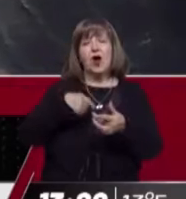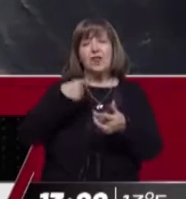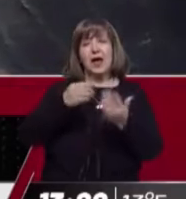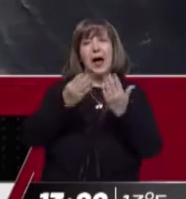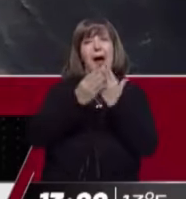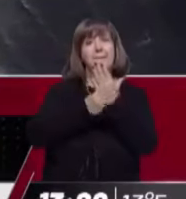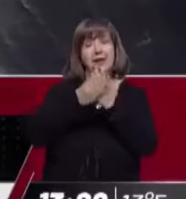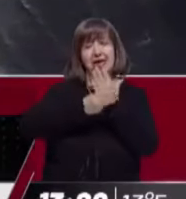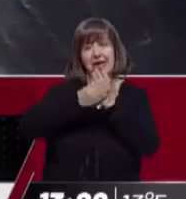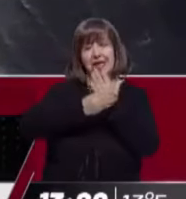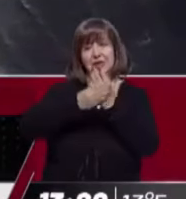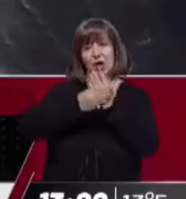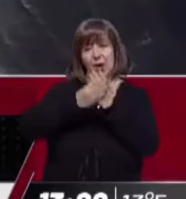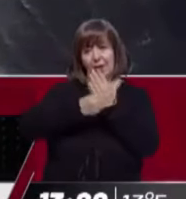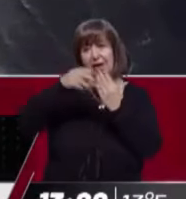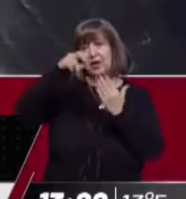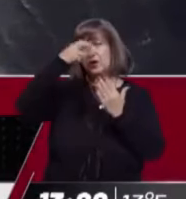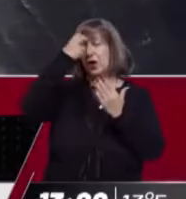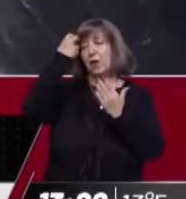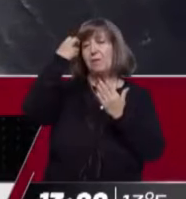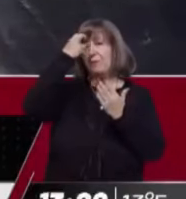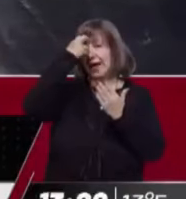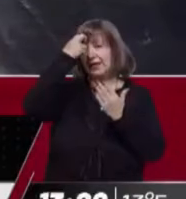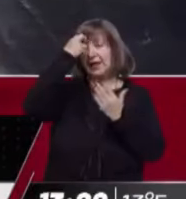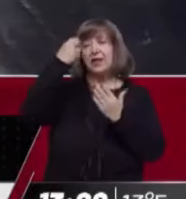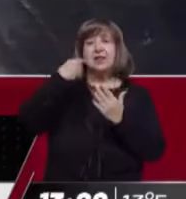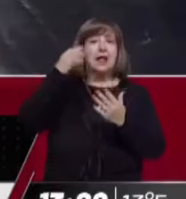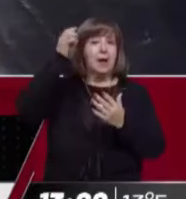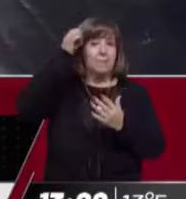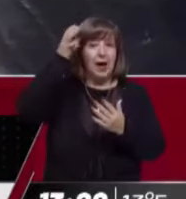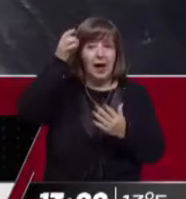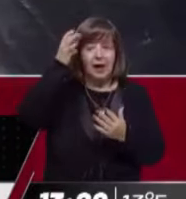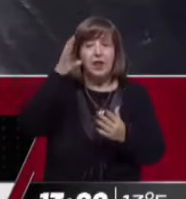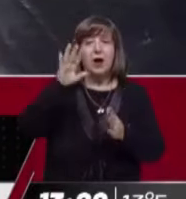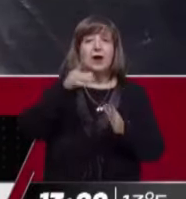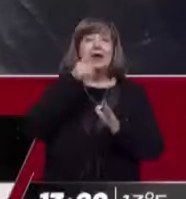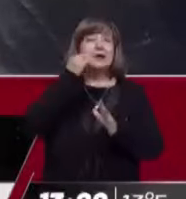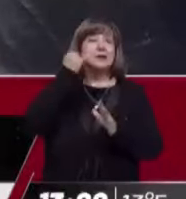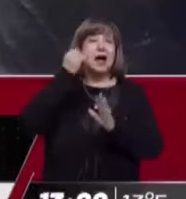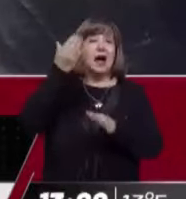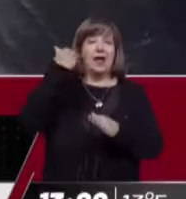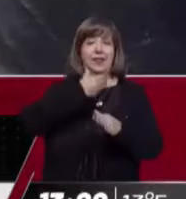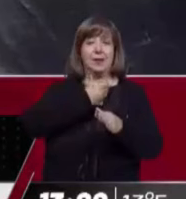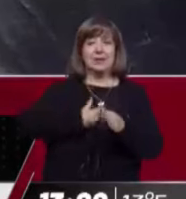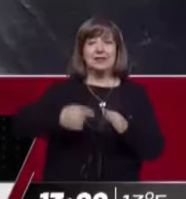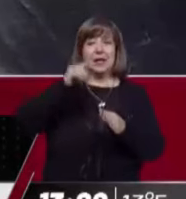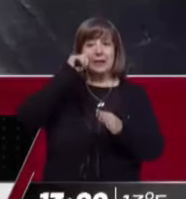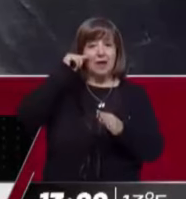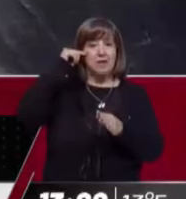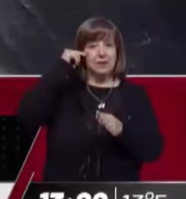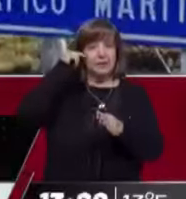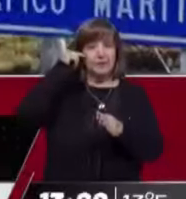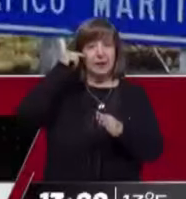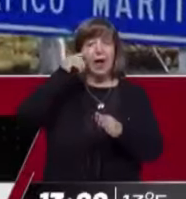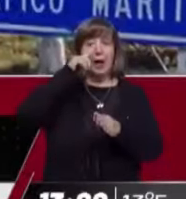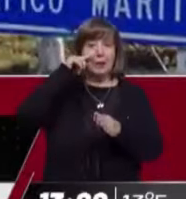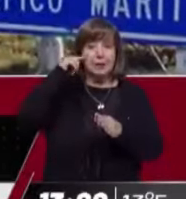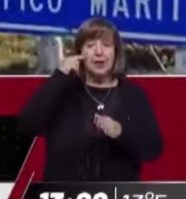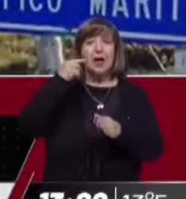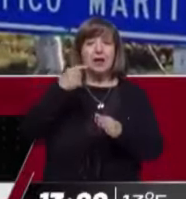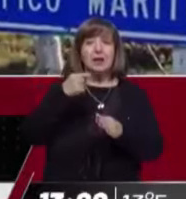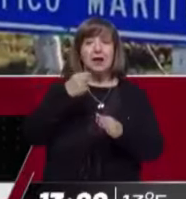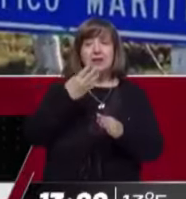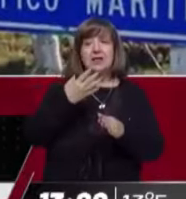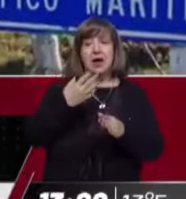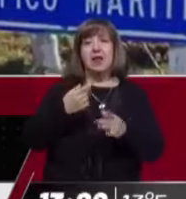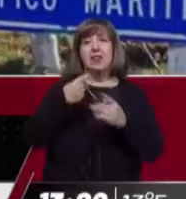horas viajaría una cuadrilla especial para intentar solucionar esta situación. Sin embargo, deberán esperar a las condiciones climáticas, que estén en